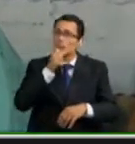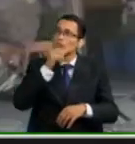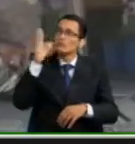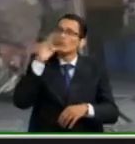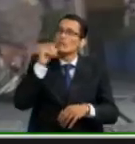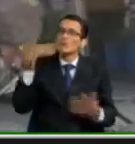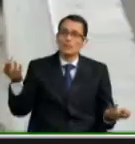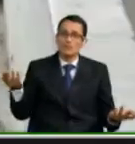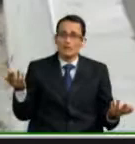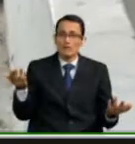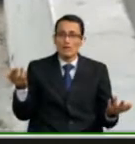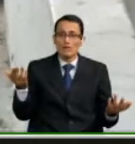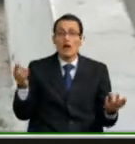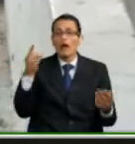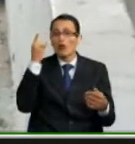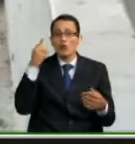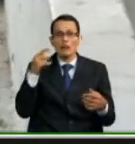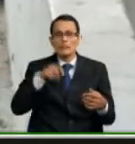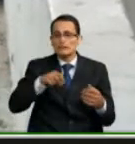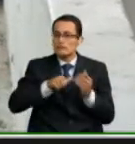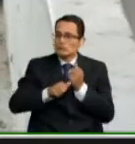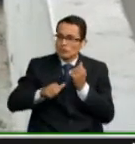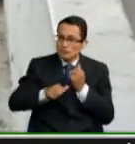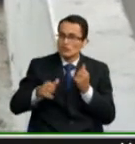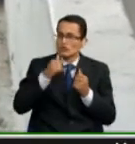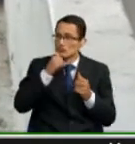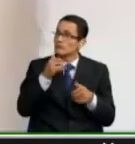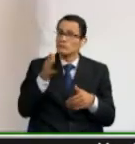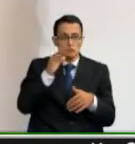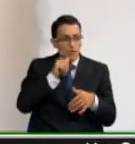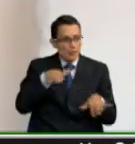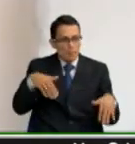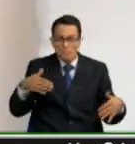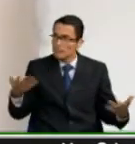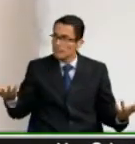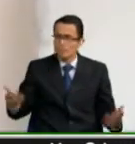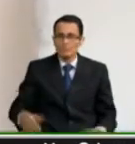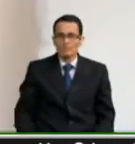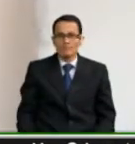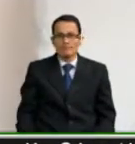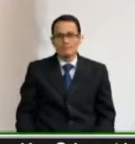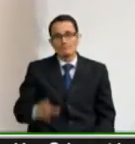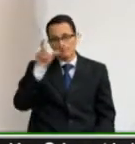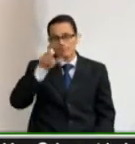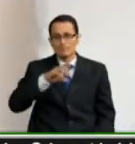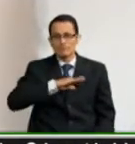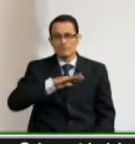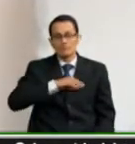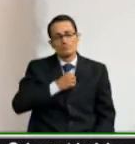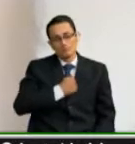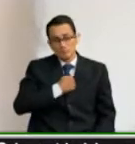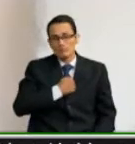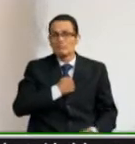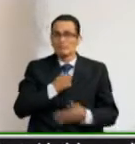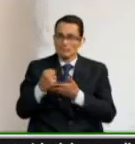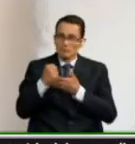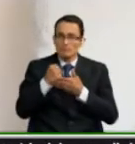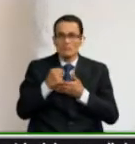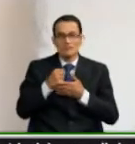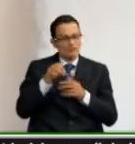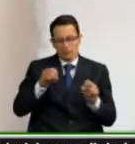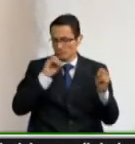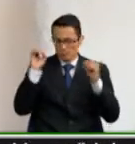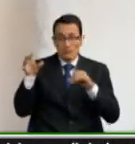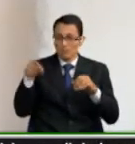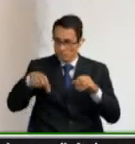no tenemos dónde hacer las necesidades de nuestro cuerpo. Entonces necesitamos que el señor alcalde nos colabore y nos ubique para poder mejorar